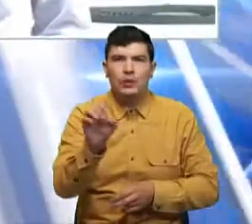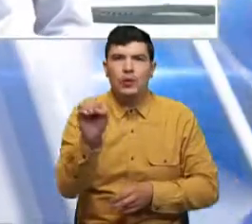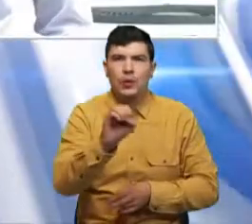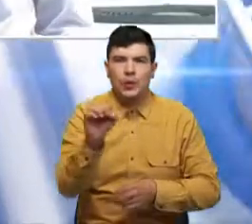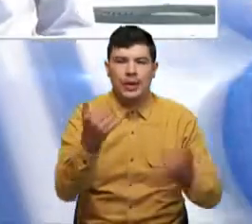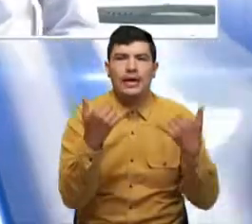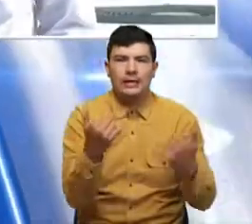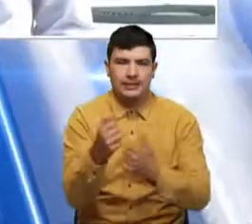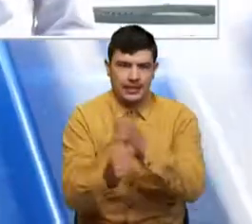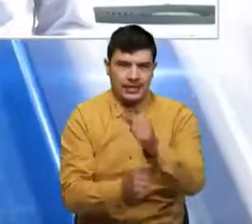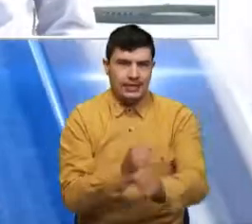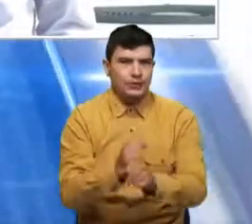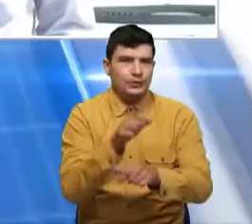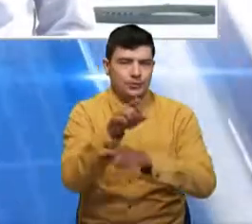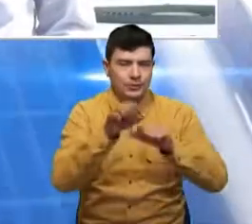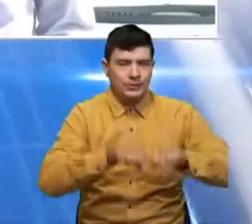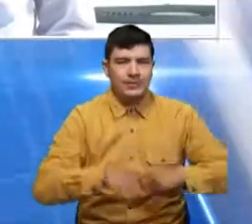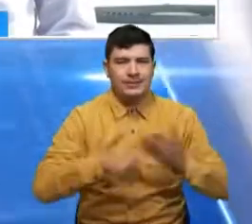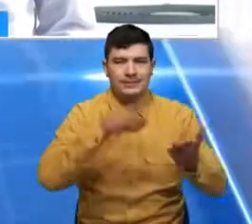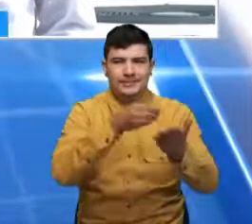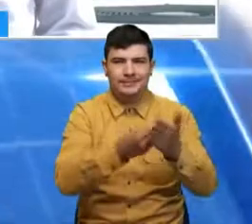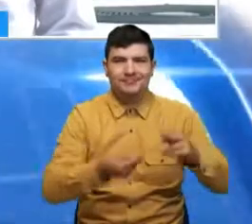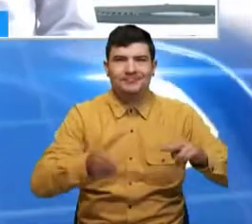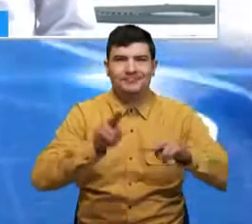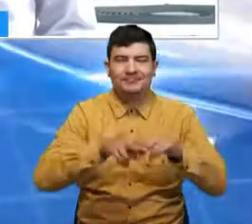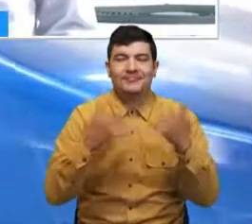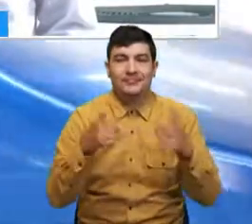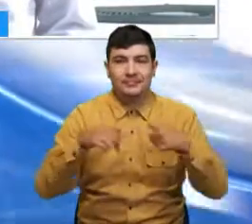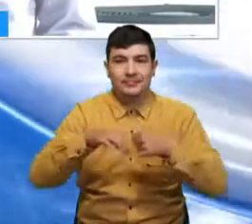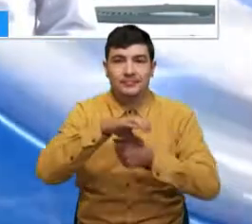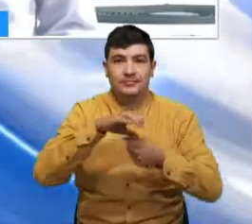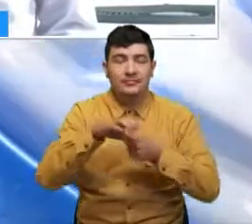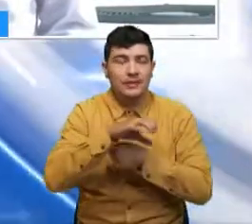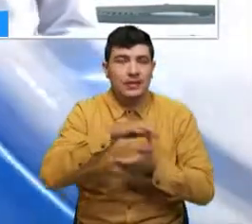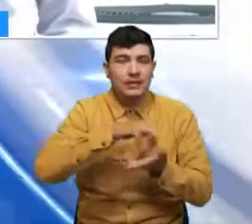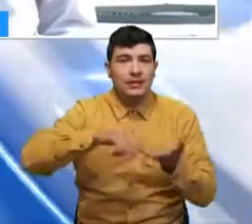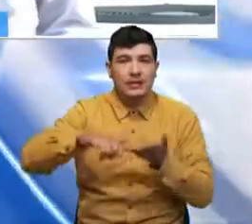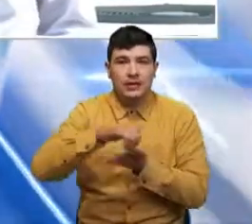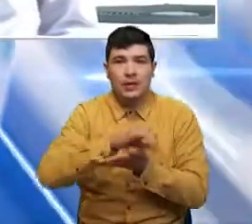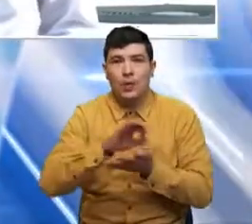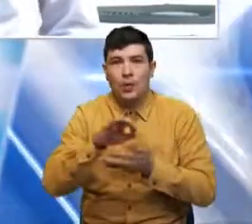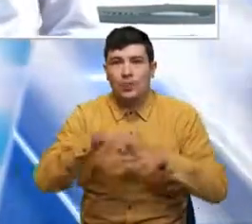al día con sus obligaciones tributarias eso es todo por el momento continúen ustedes compañeros en estudio